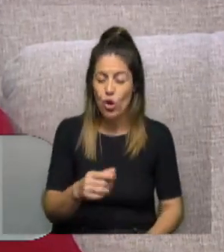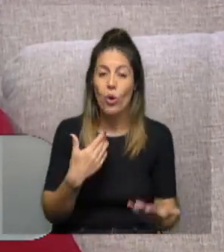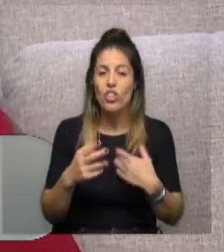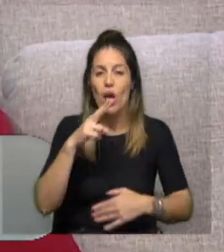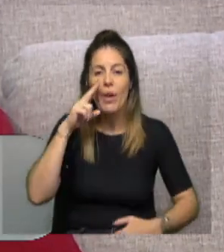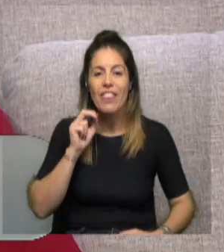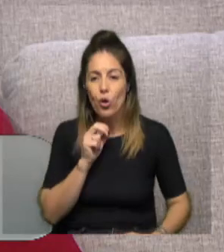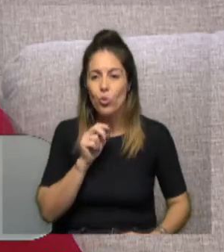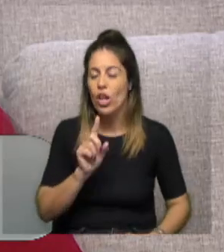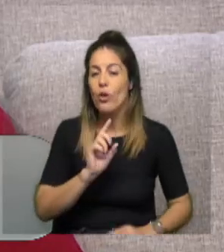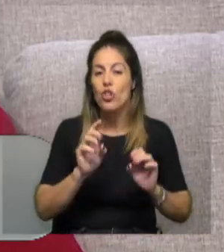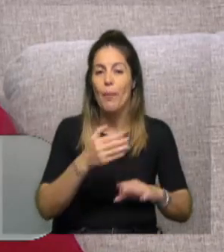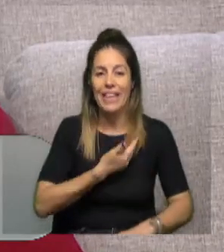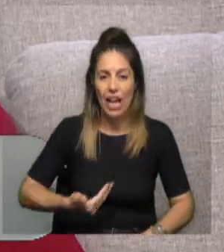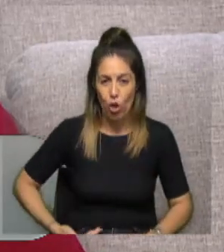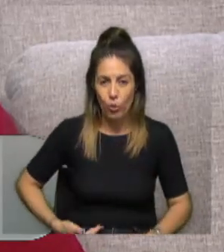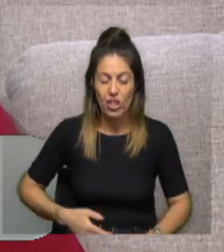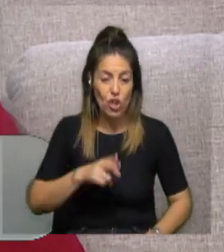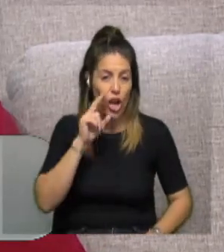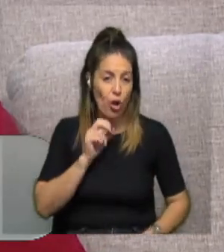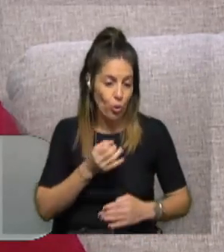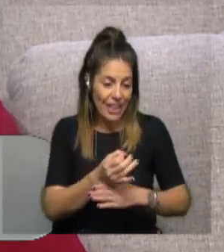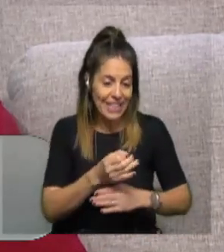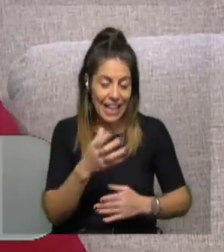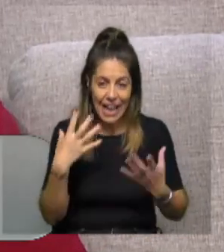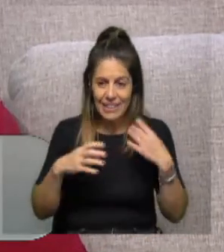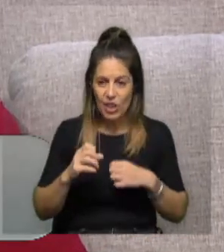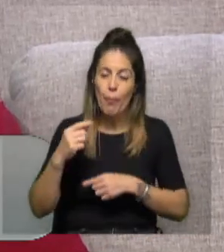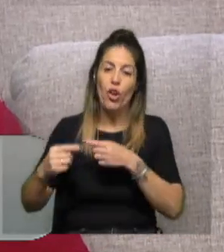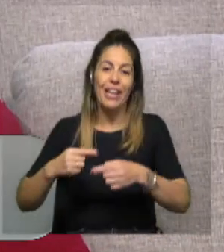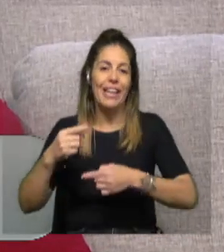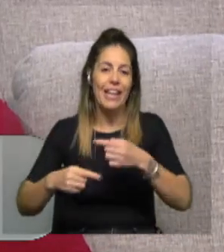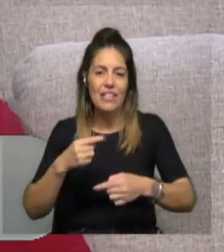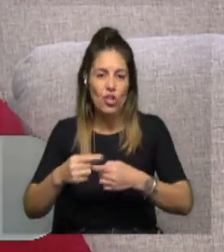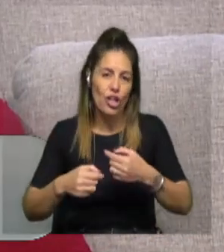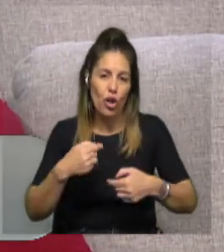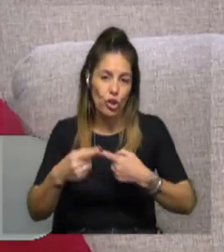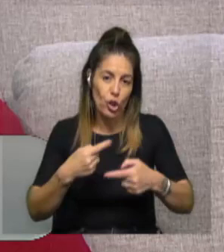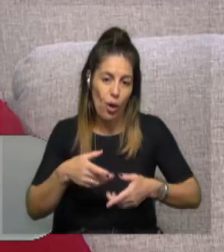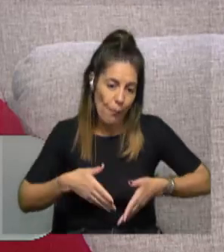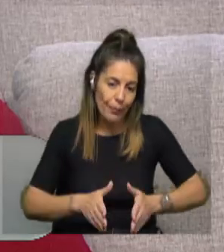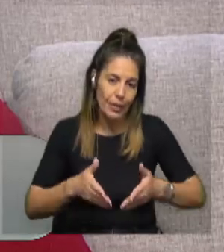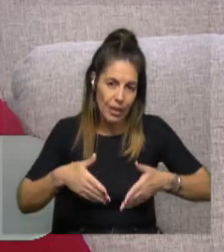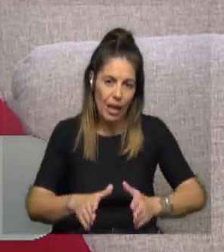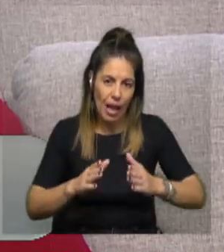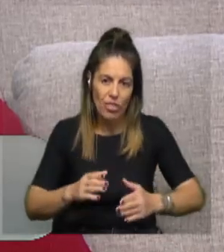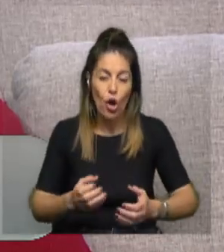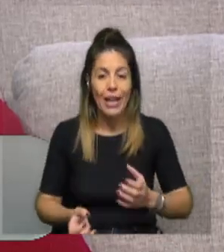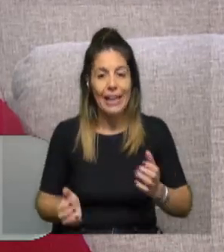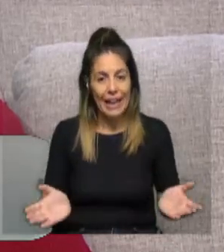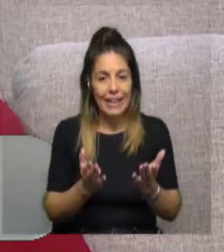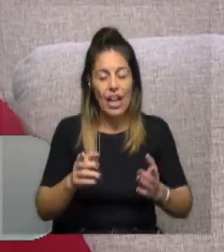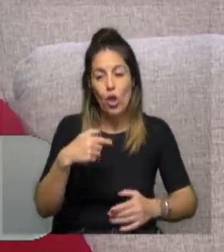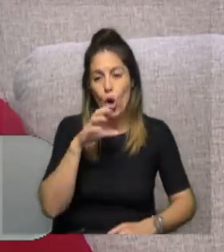no es solamente la de los dueños, ¿no? Es la conducta también formada en ese animal que por generaciones se sigue procreando y sí. Generando otros perros para sí. Eso y